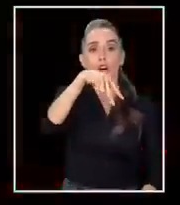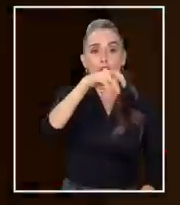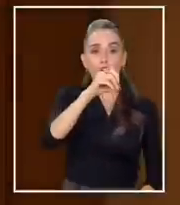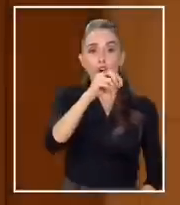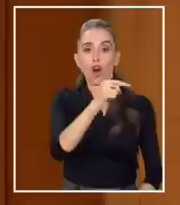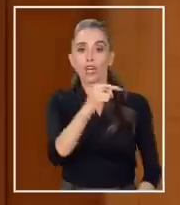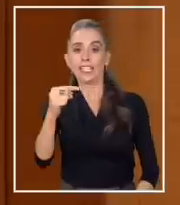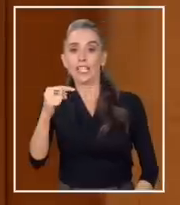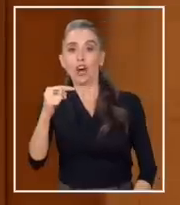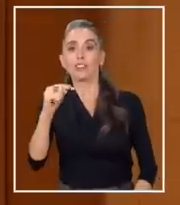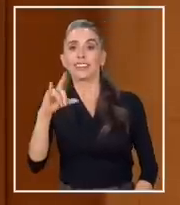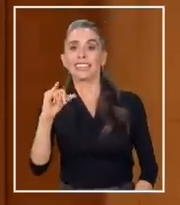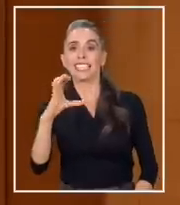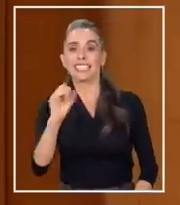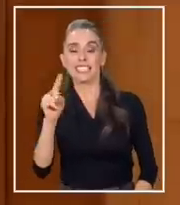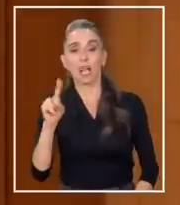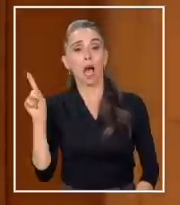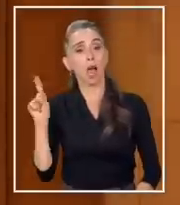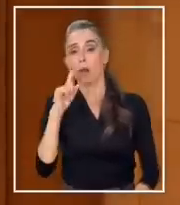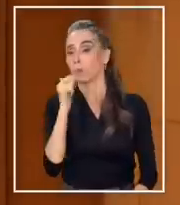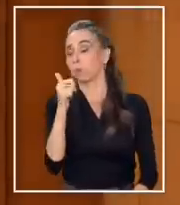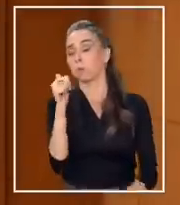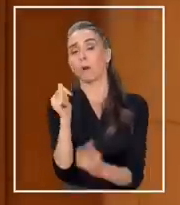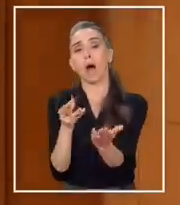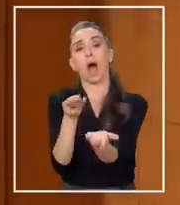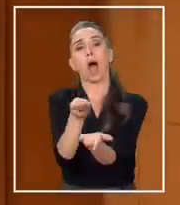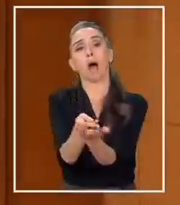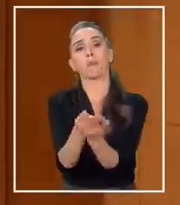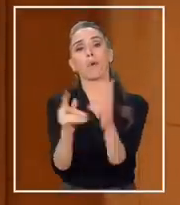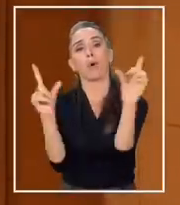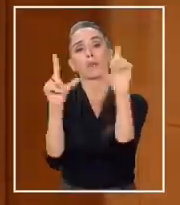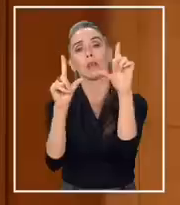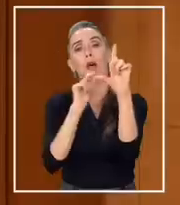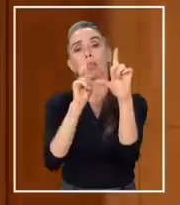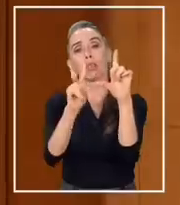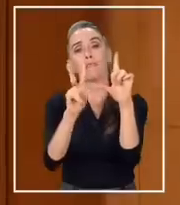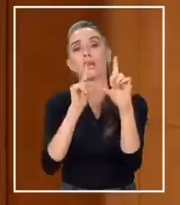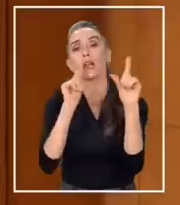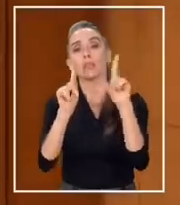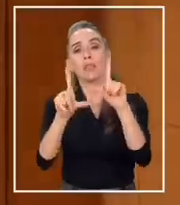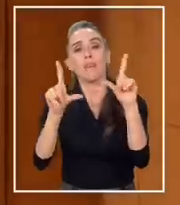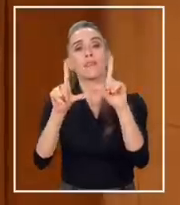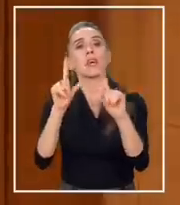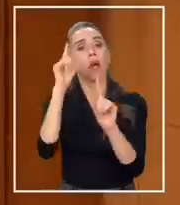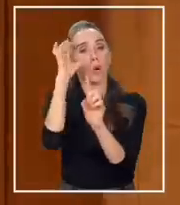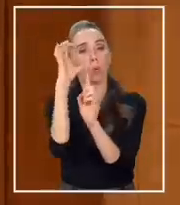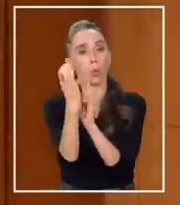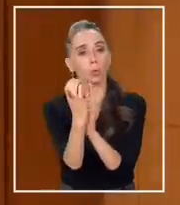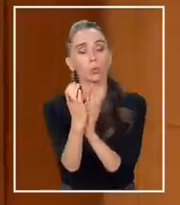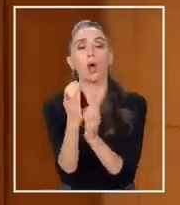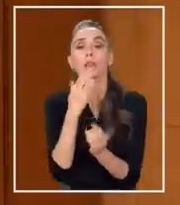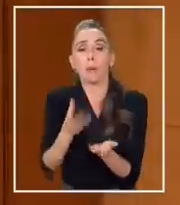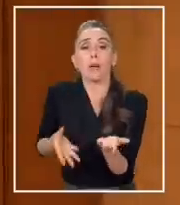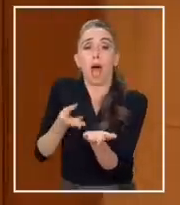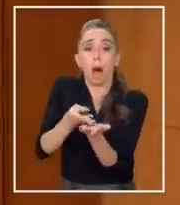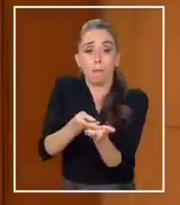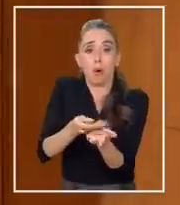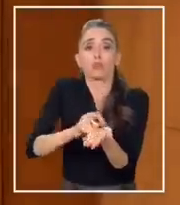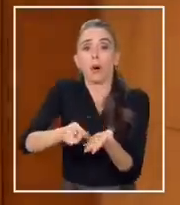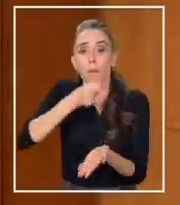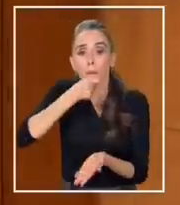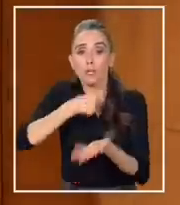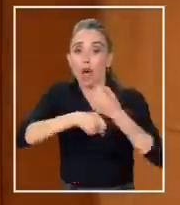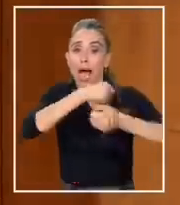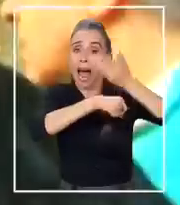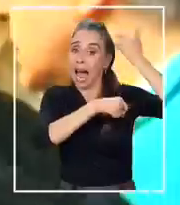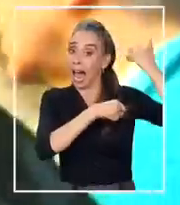las noticias. Hizo un aporte extraordinario a la televisión cultural y al periodismo en tiempos